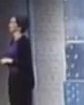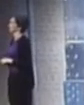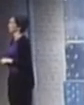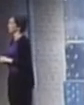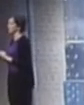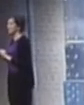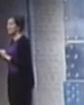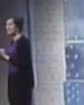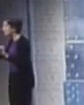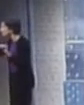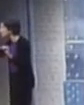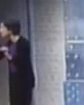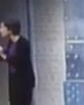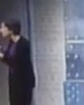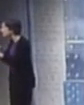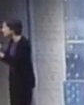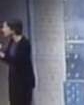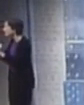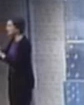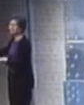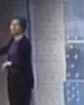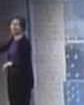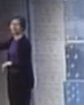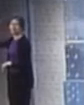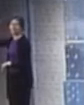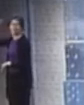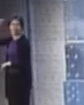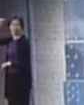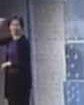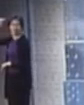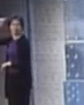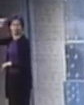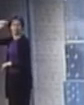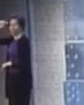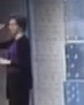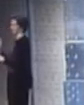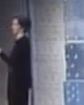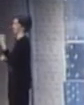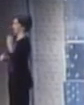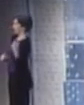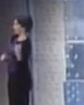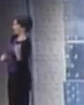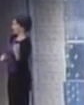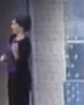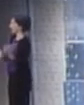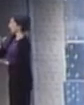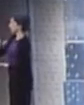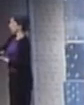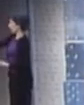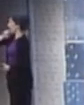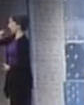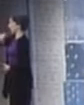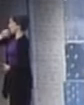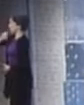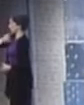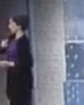¿Sí? Como dice la compañera de ahí, preparar muchas presentaciones orales